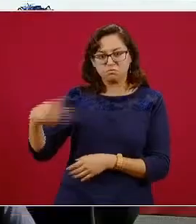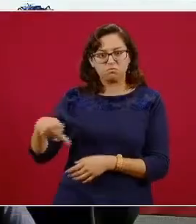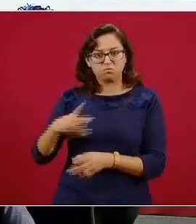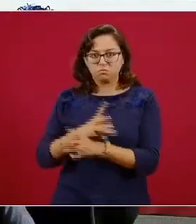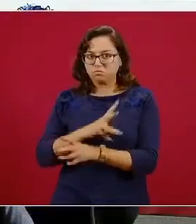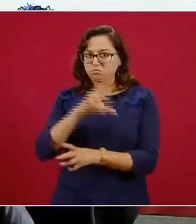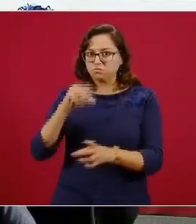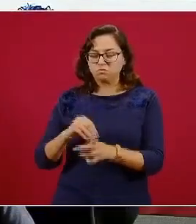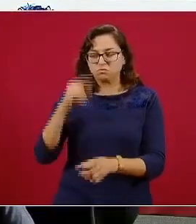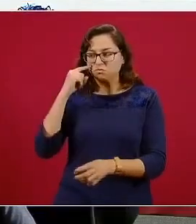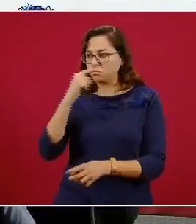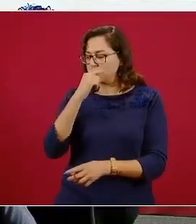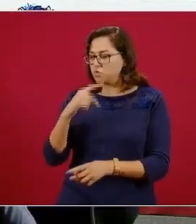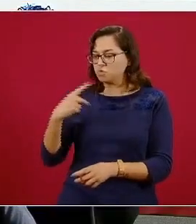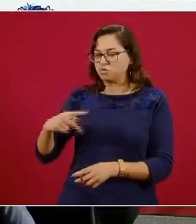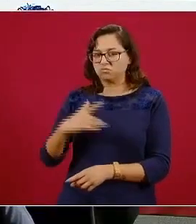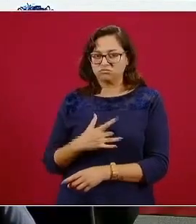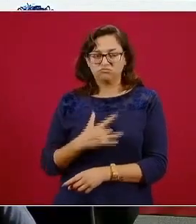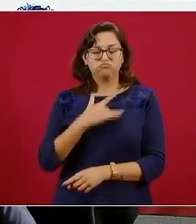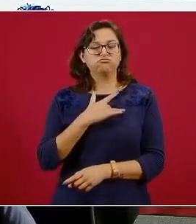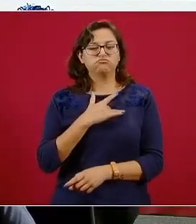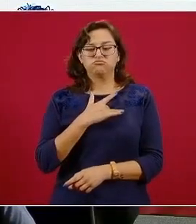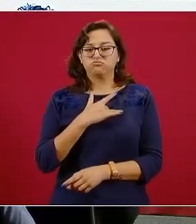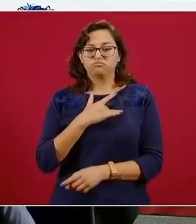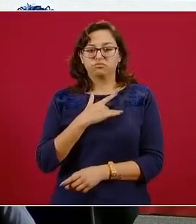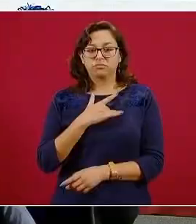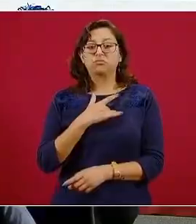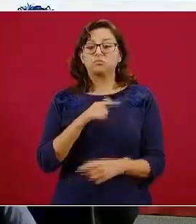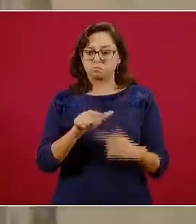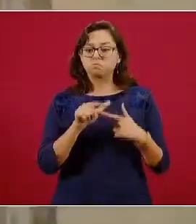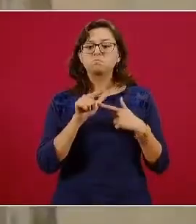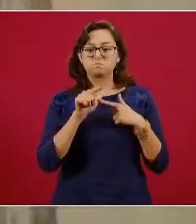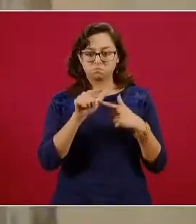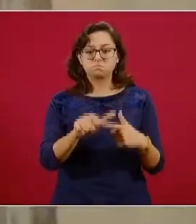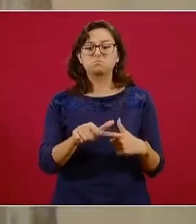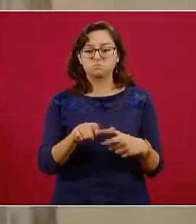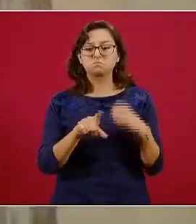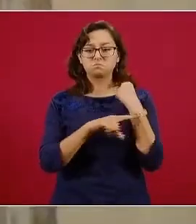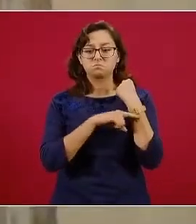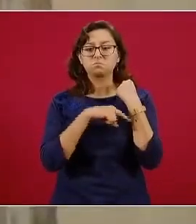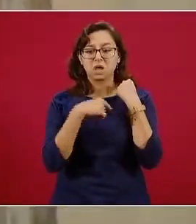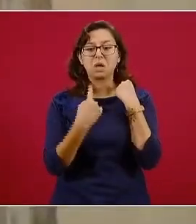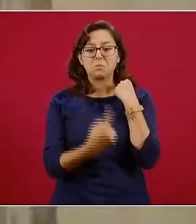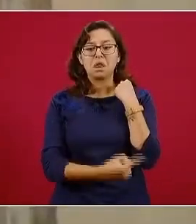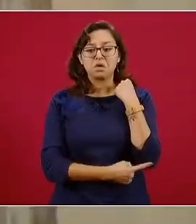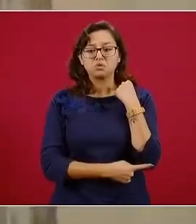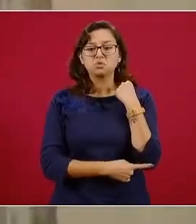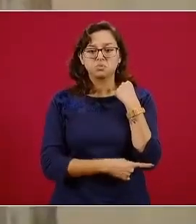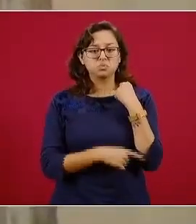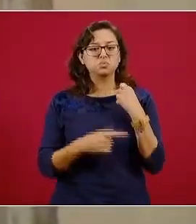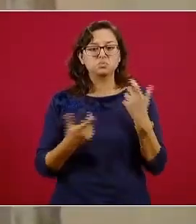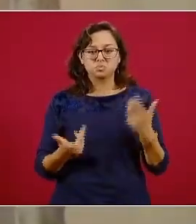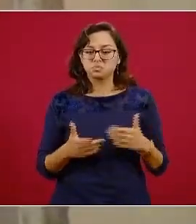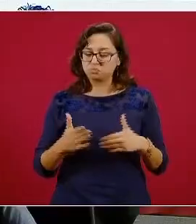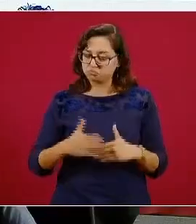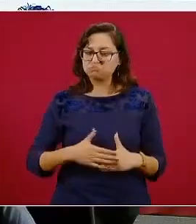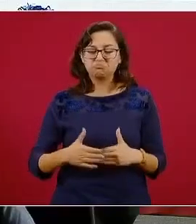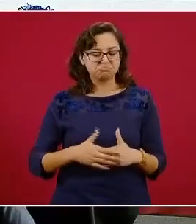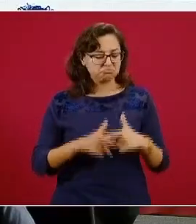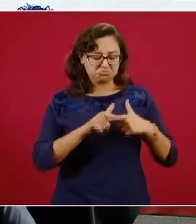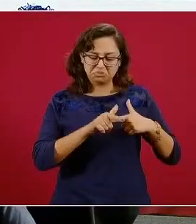la decisión, optó por continuar con el embarazo. Sin embargo, y me puede pasar la